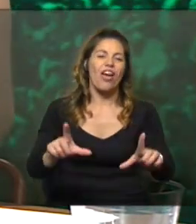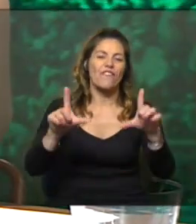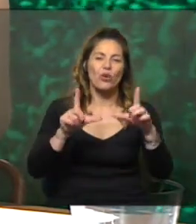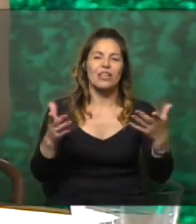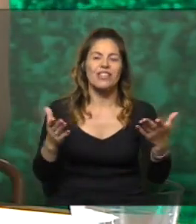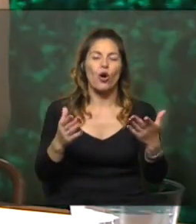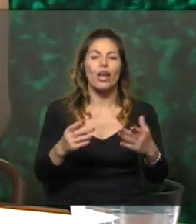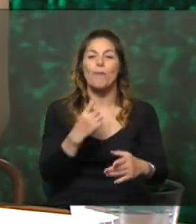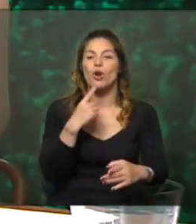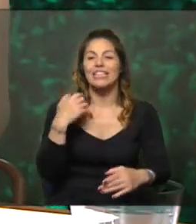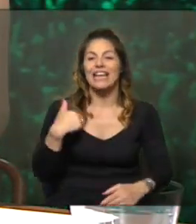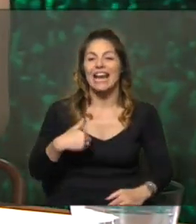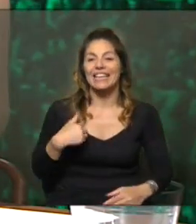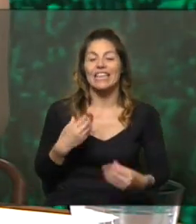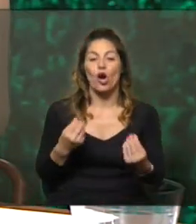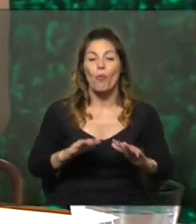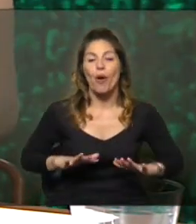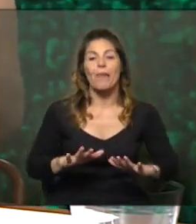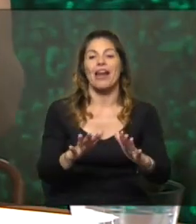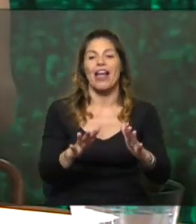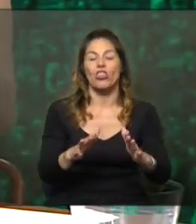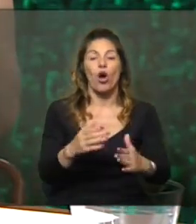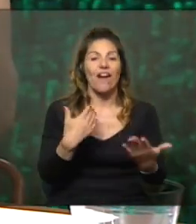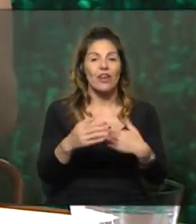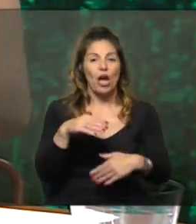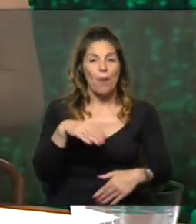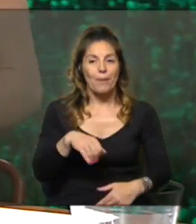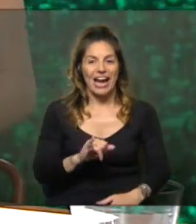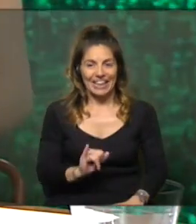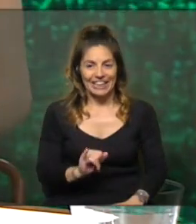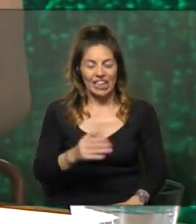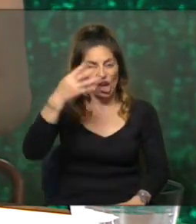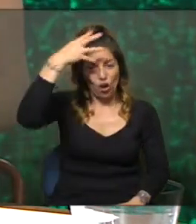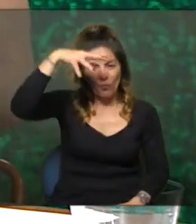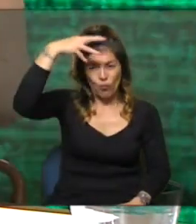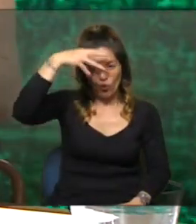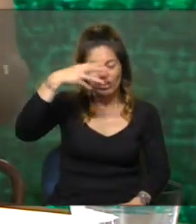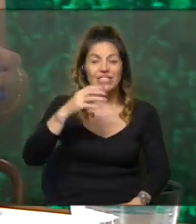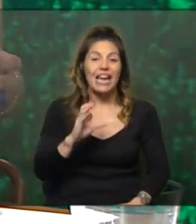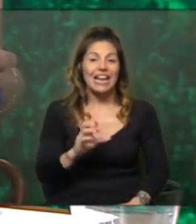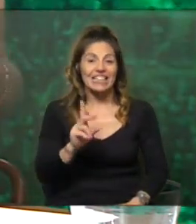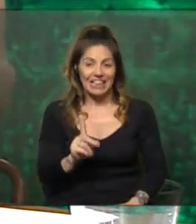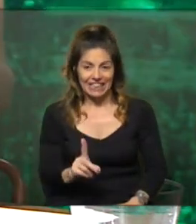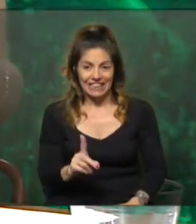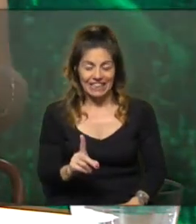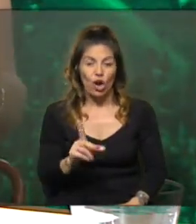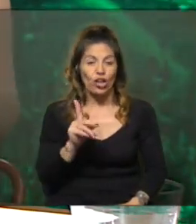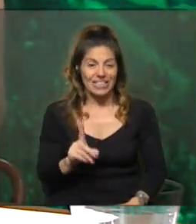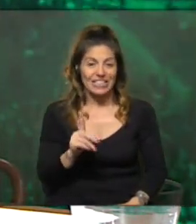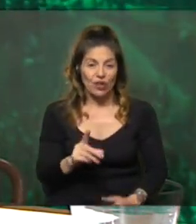de la política Argentina de cómo se van a ir Armando no mencionaba macri mencionaba ulrich este obviamente a Cristina con kisil ahí